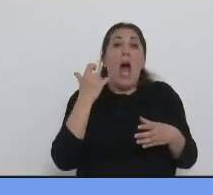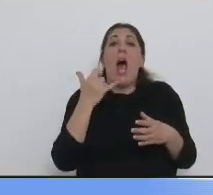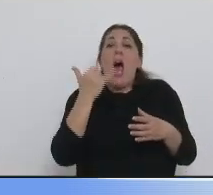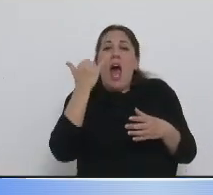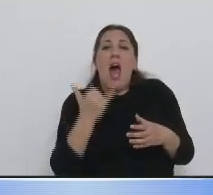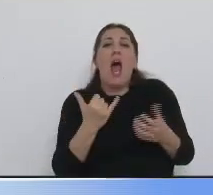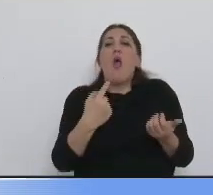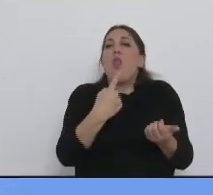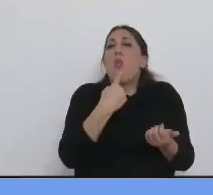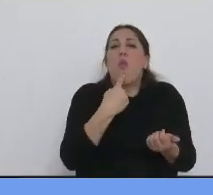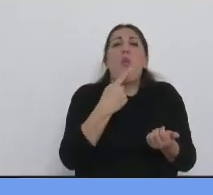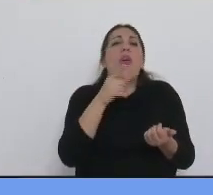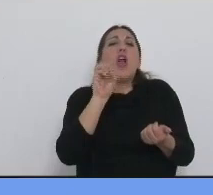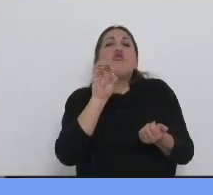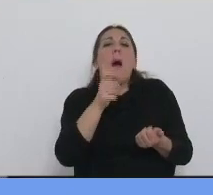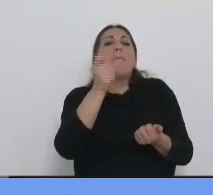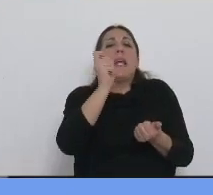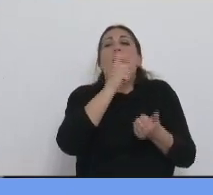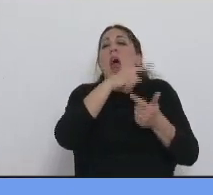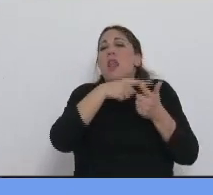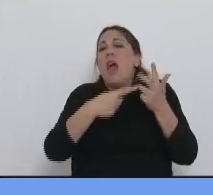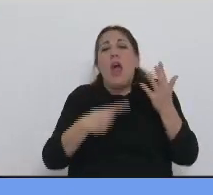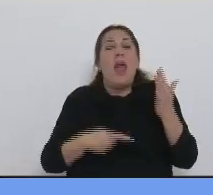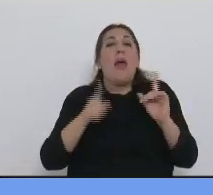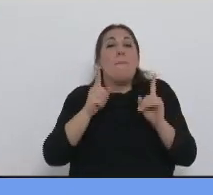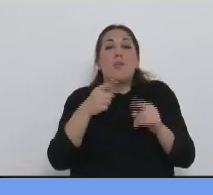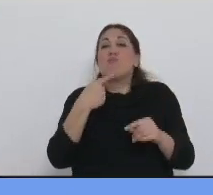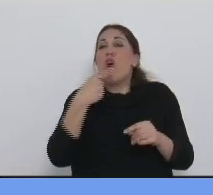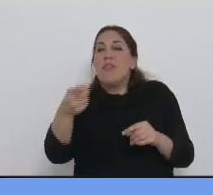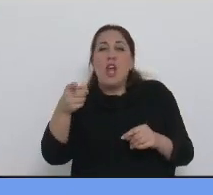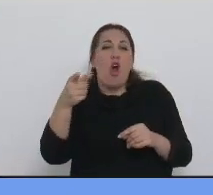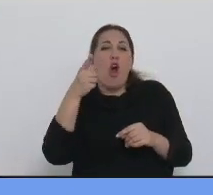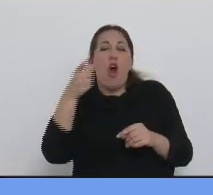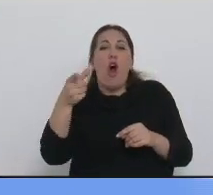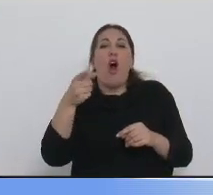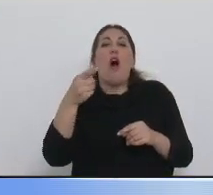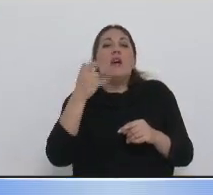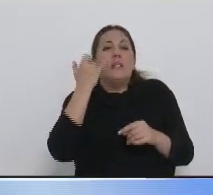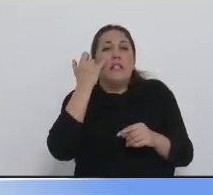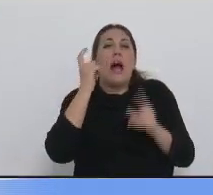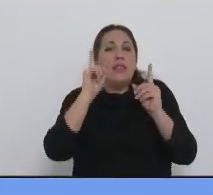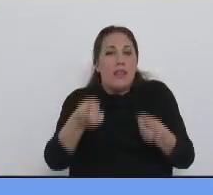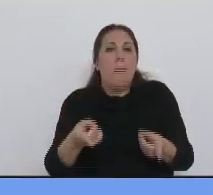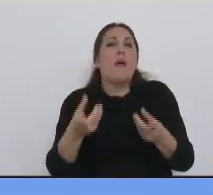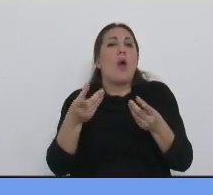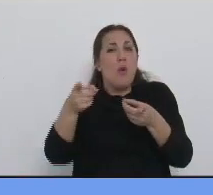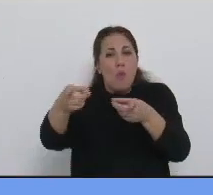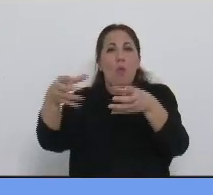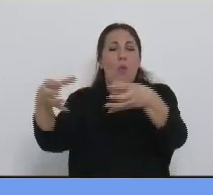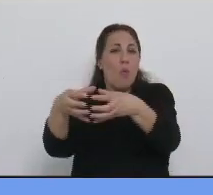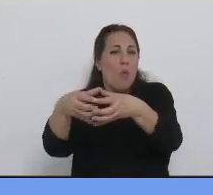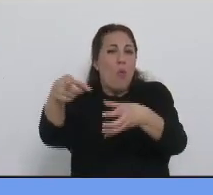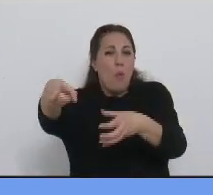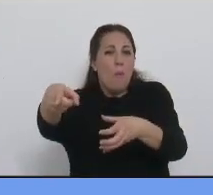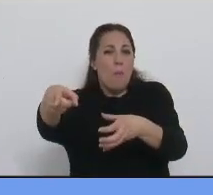de esos nombres uno de los que nombró y que también han preguntado varios del frente del frente que cambia